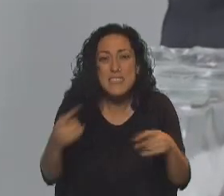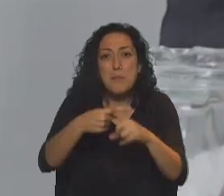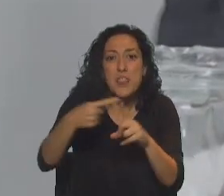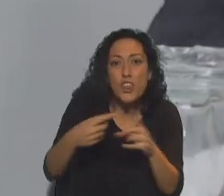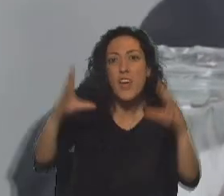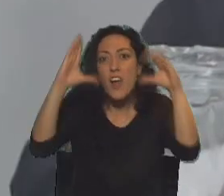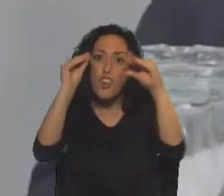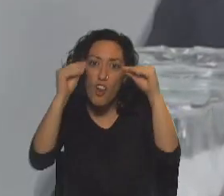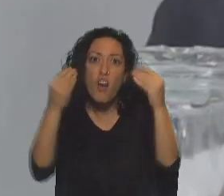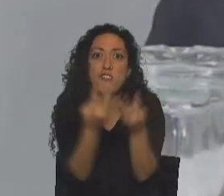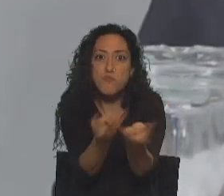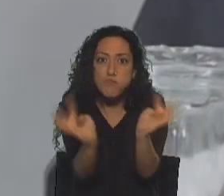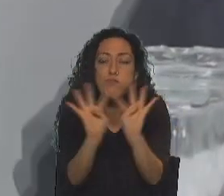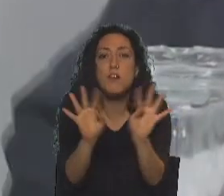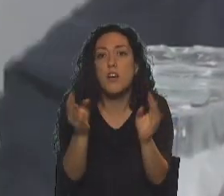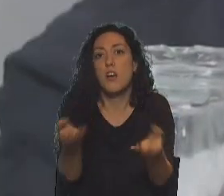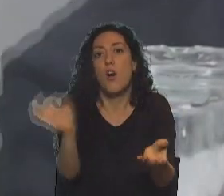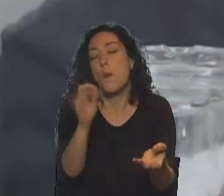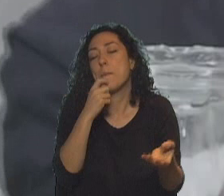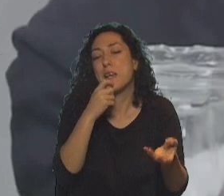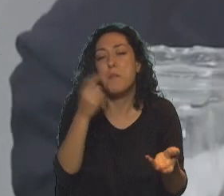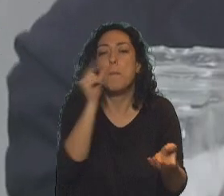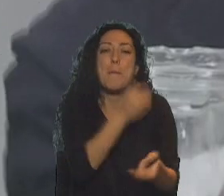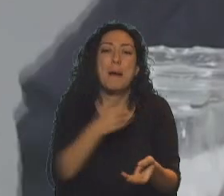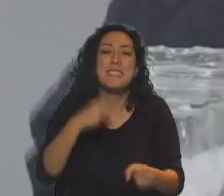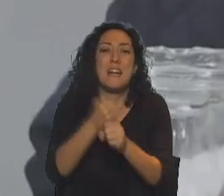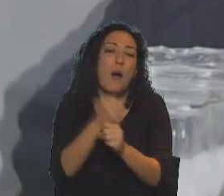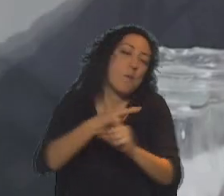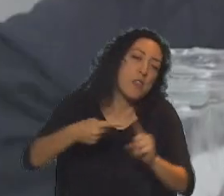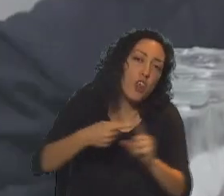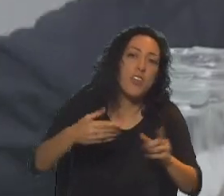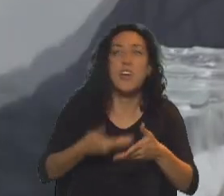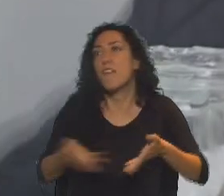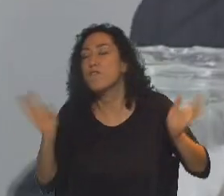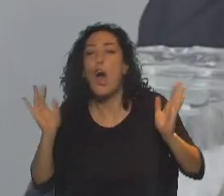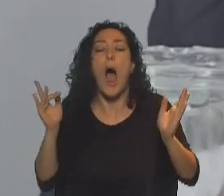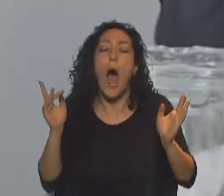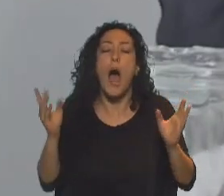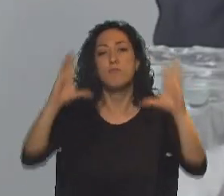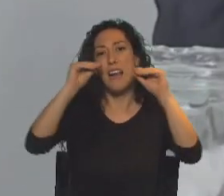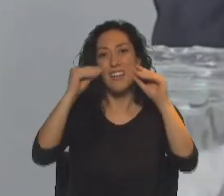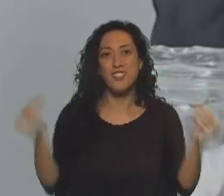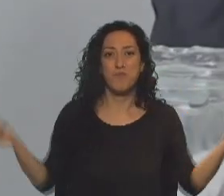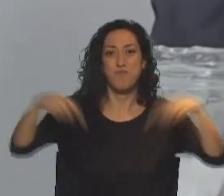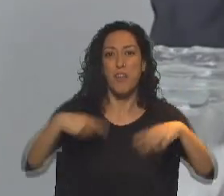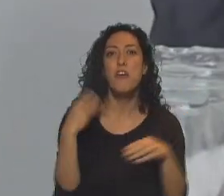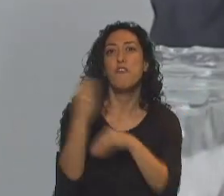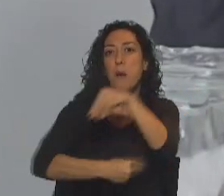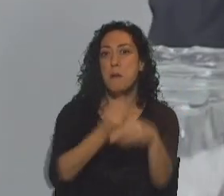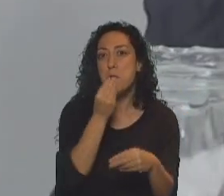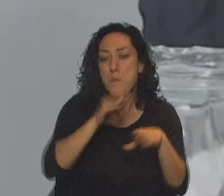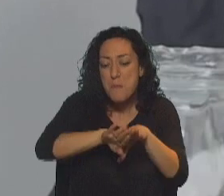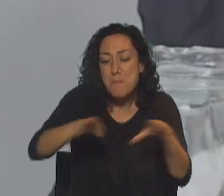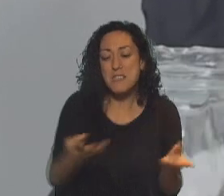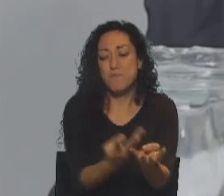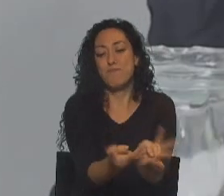la noche, o a la noche si es que al mediodía los padres trabajan y están afuera, y comer en familia. Yo digo siempre que ese